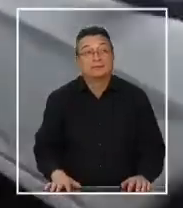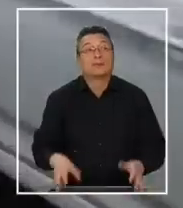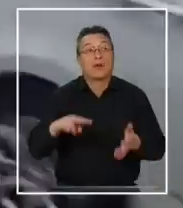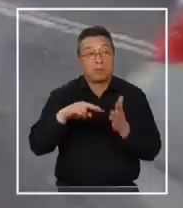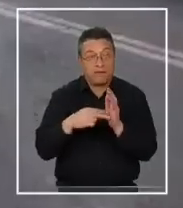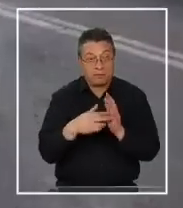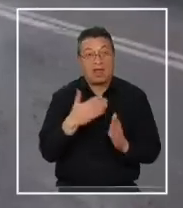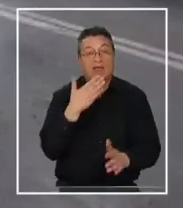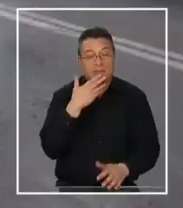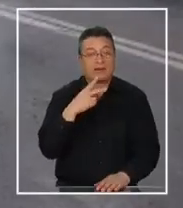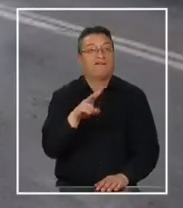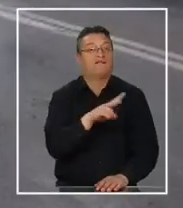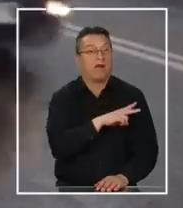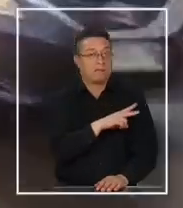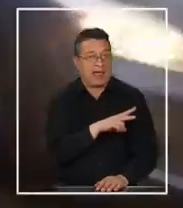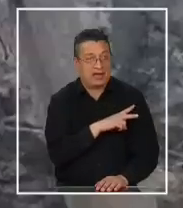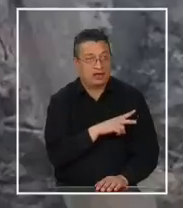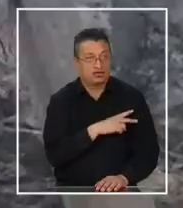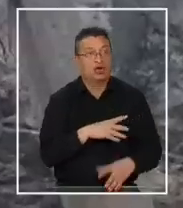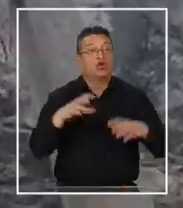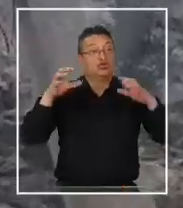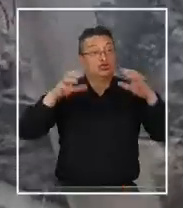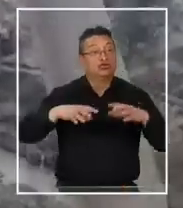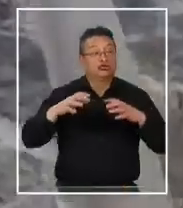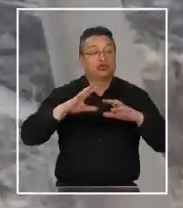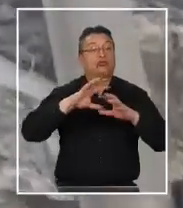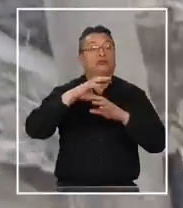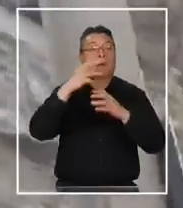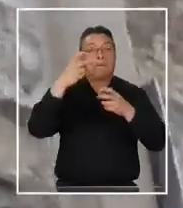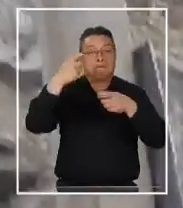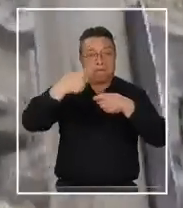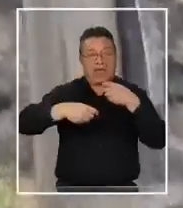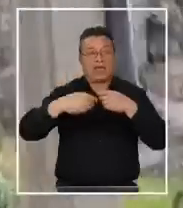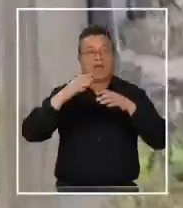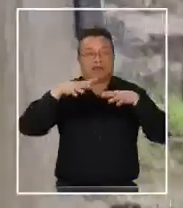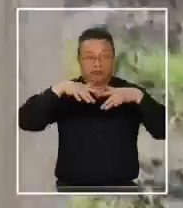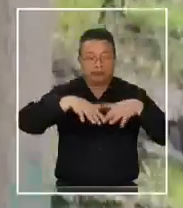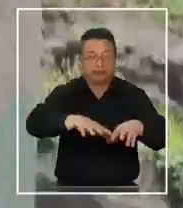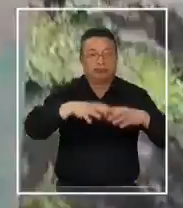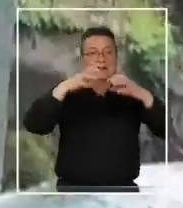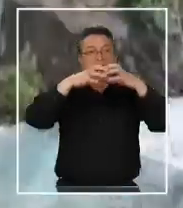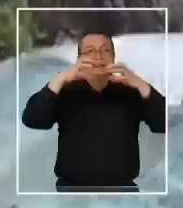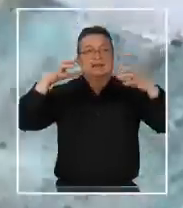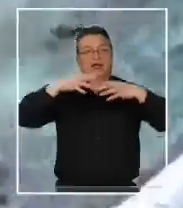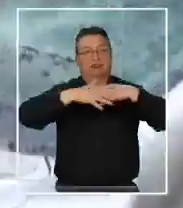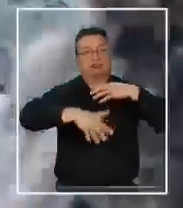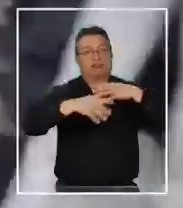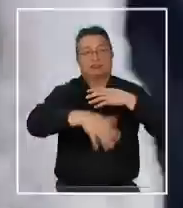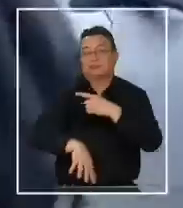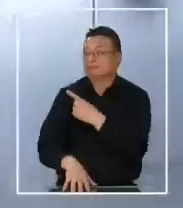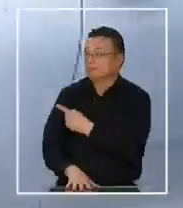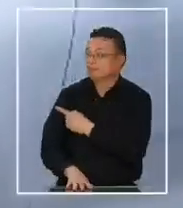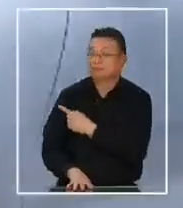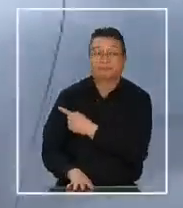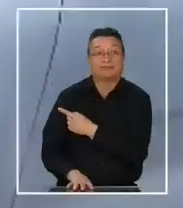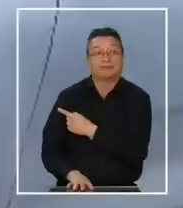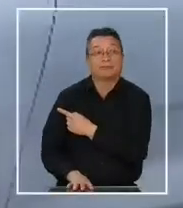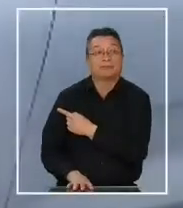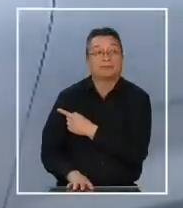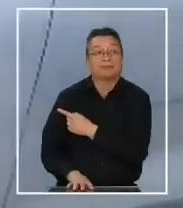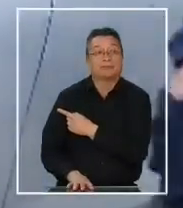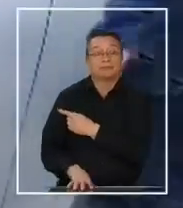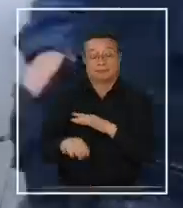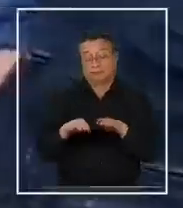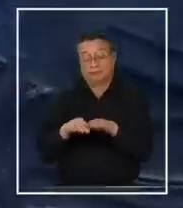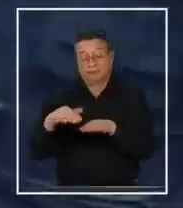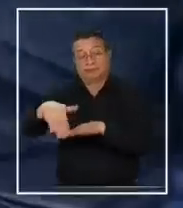también se observaron en Valparaíso, donde las lluvias generaron la caída de piedras y barro desde los cerros. Así quedó este vehículo a un costado de